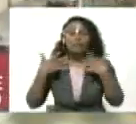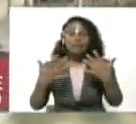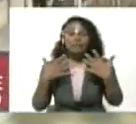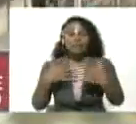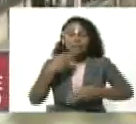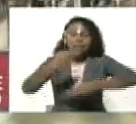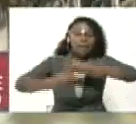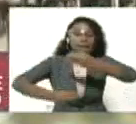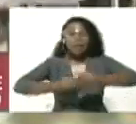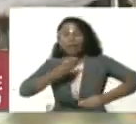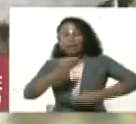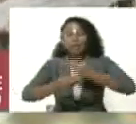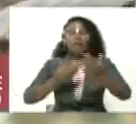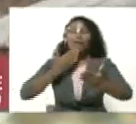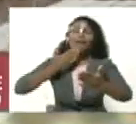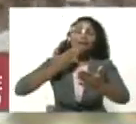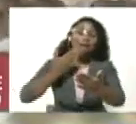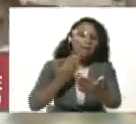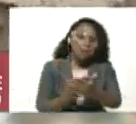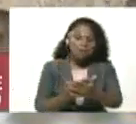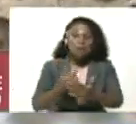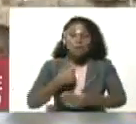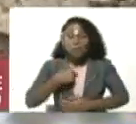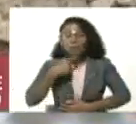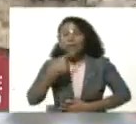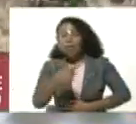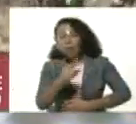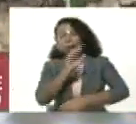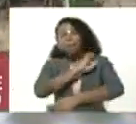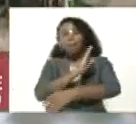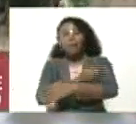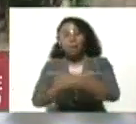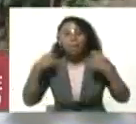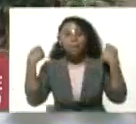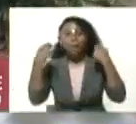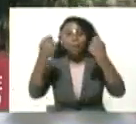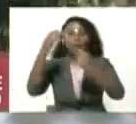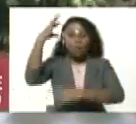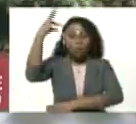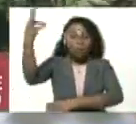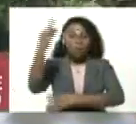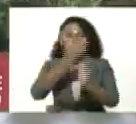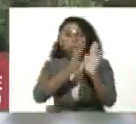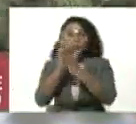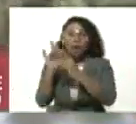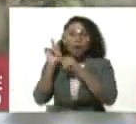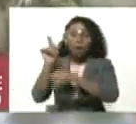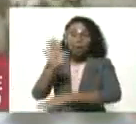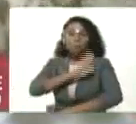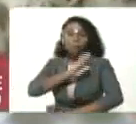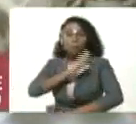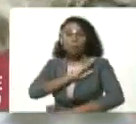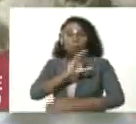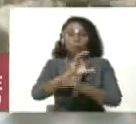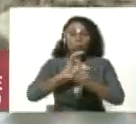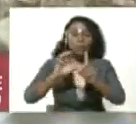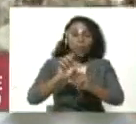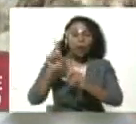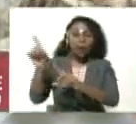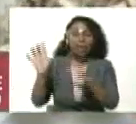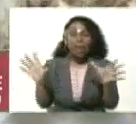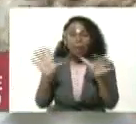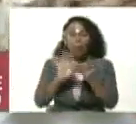tomado, gracias, digo yo, al poder popular, a los consejos comunales de allí, gracias a la